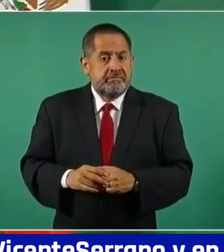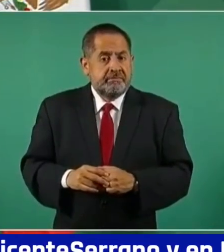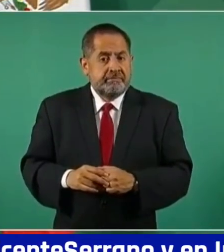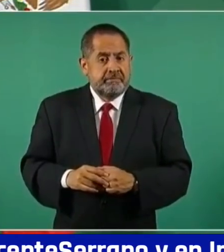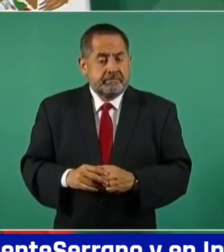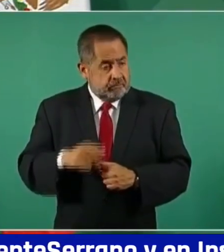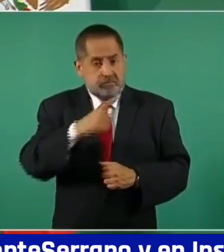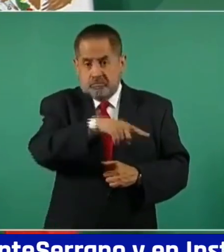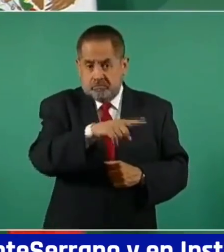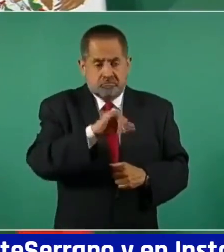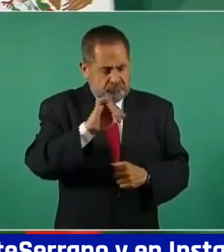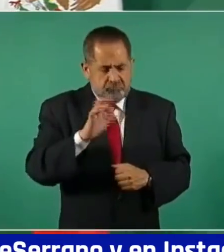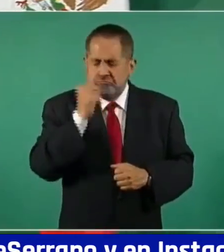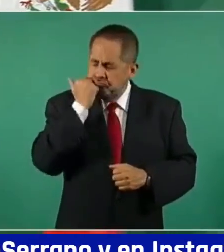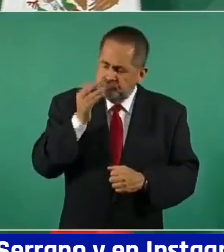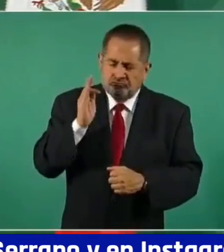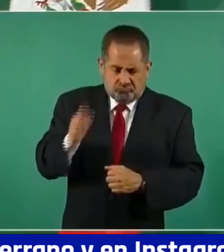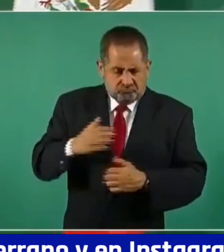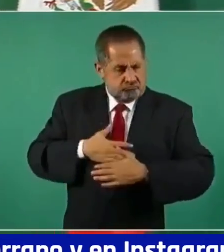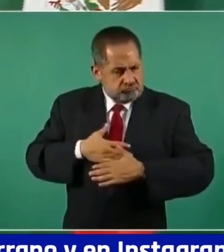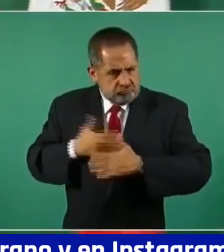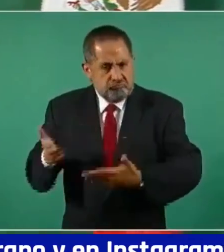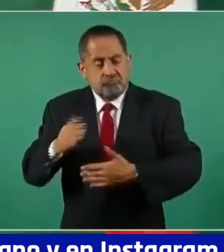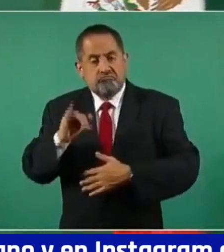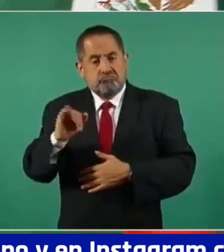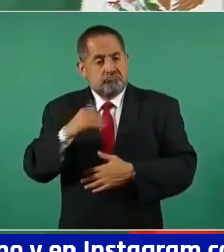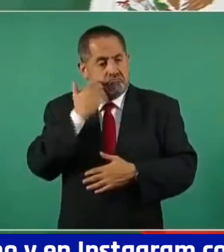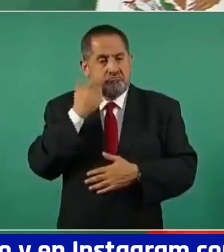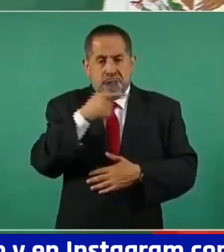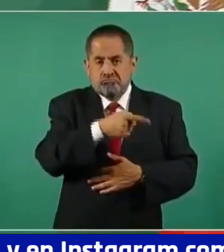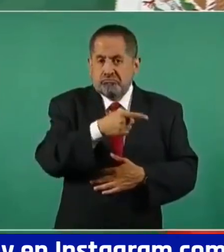y quieren que